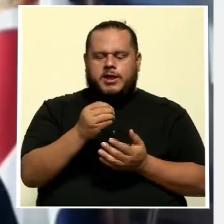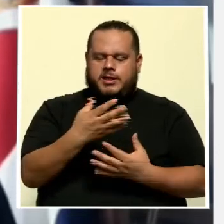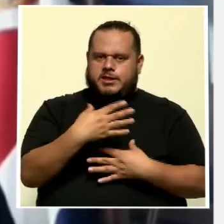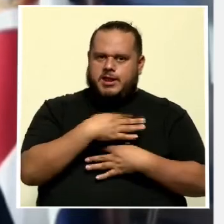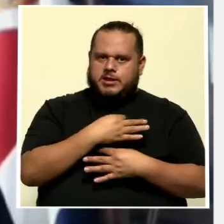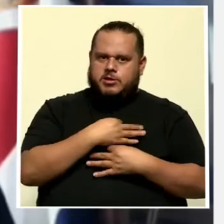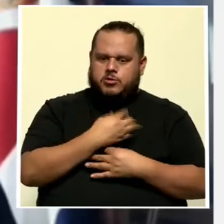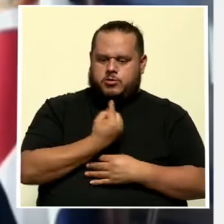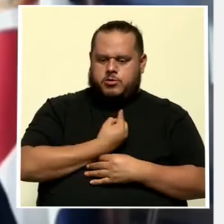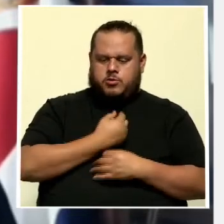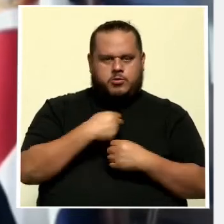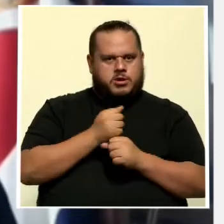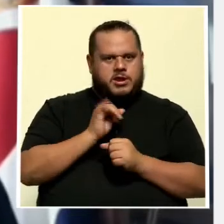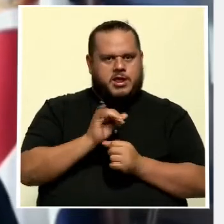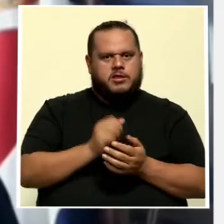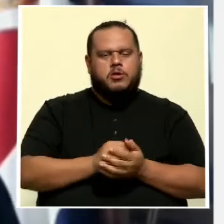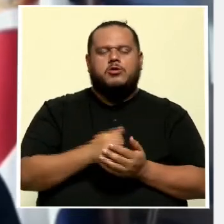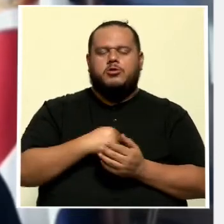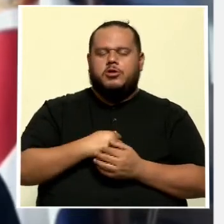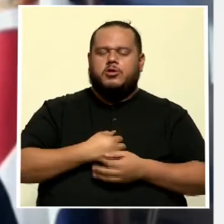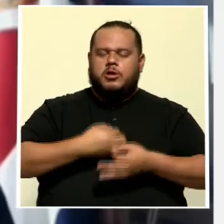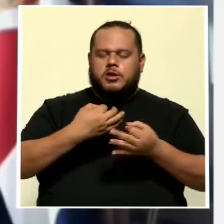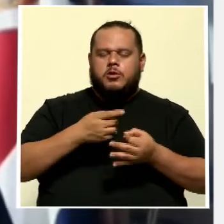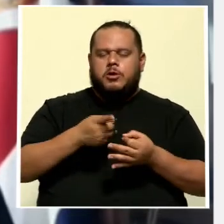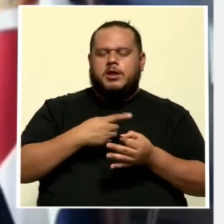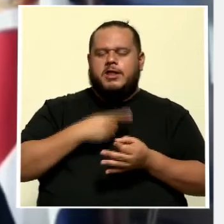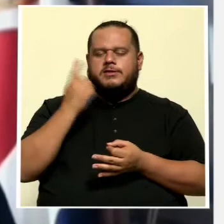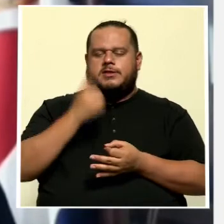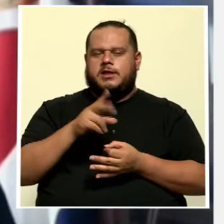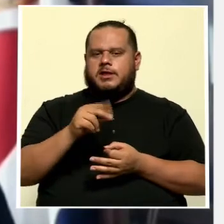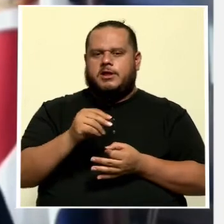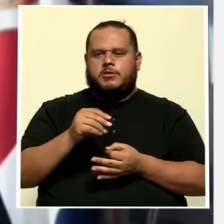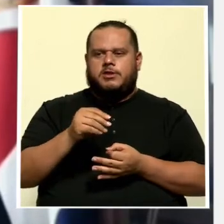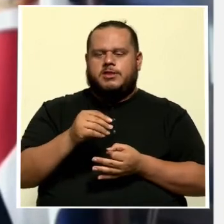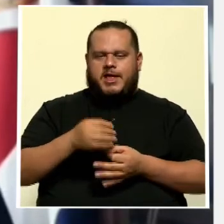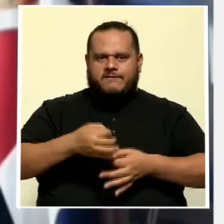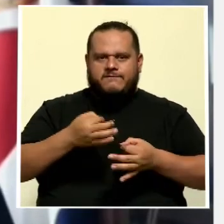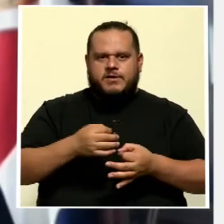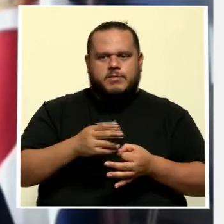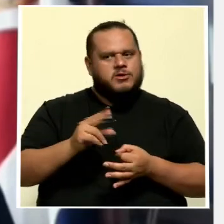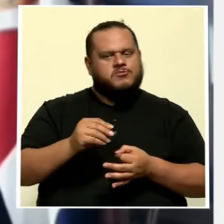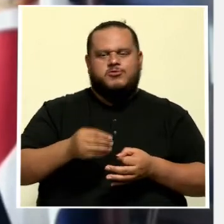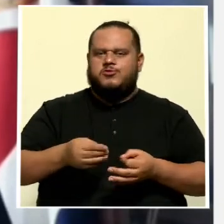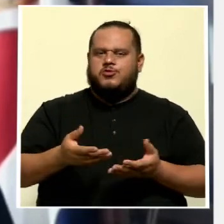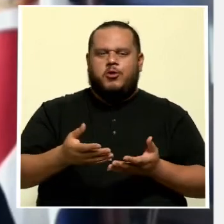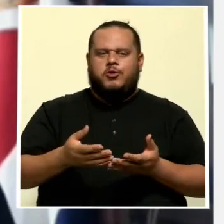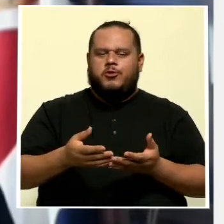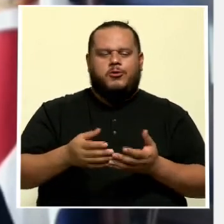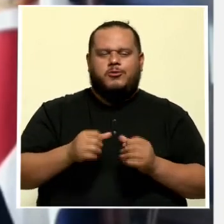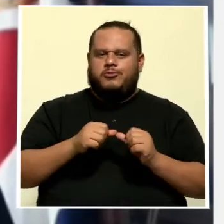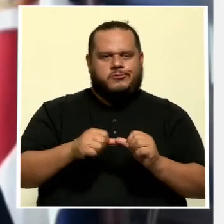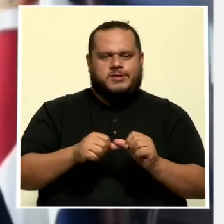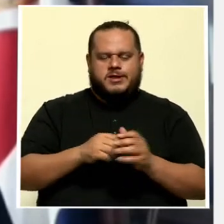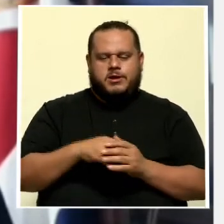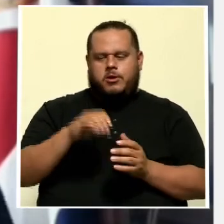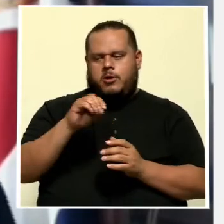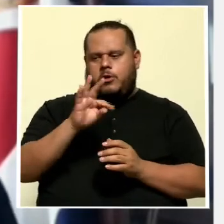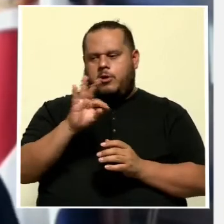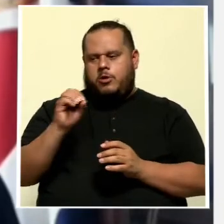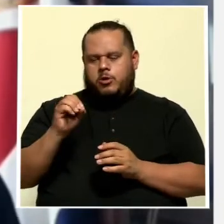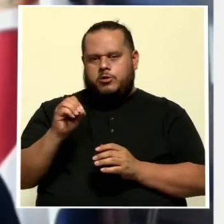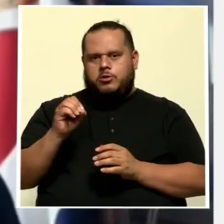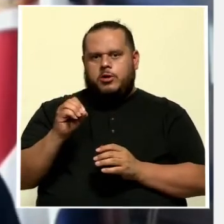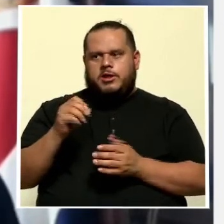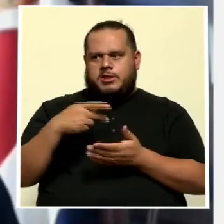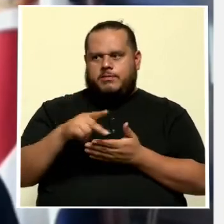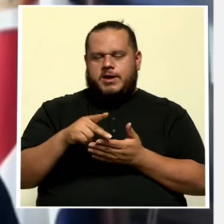esto. Yo estoy seguro que esa sentencia, que no está firme, no se sostiene. Yo creo que Otto está pagando las consecuencias del